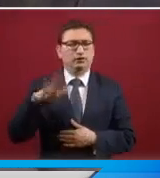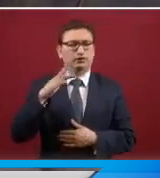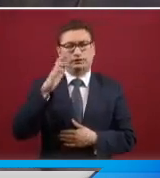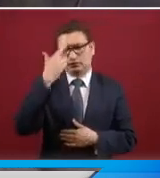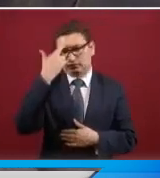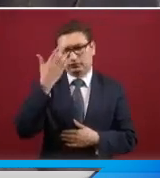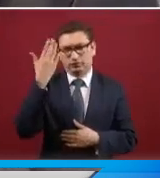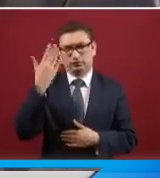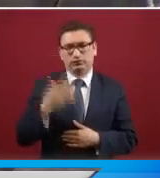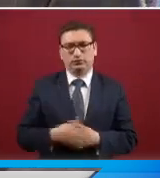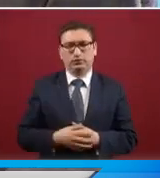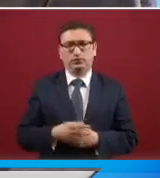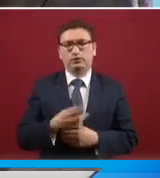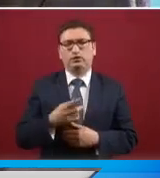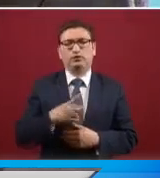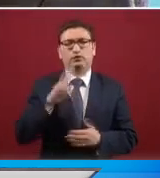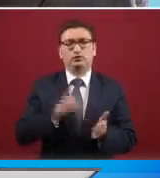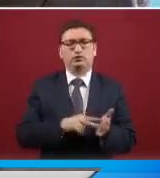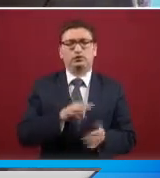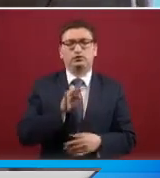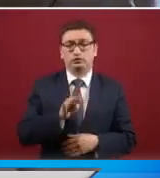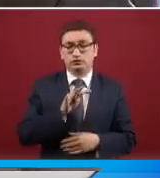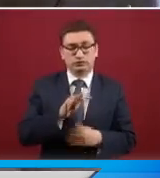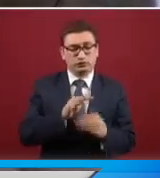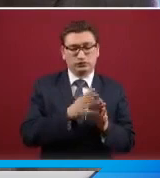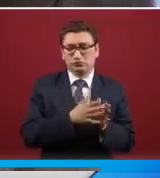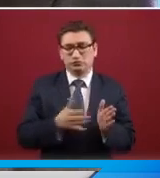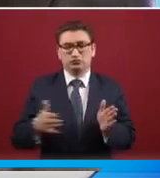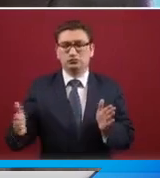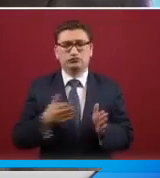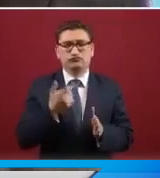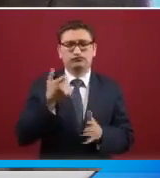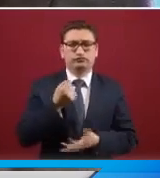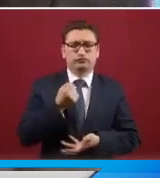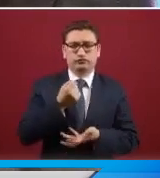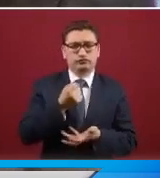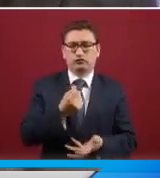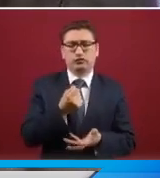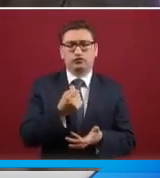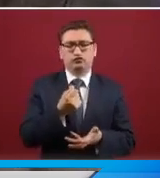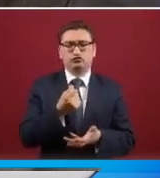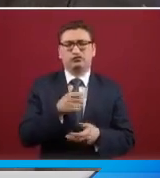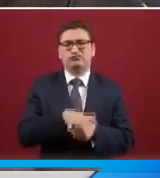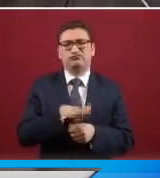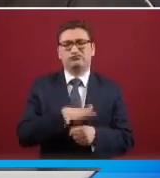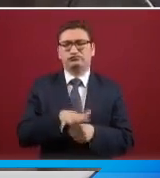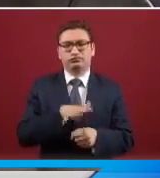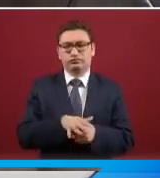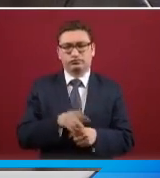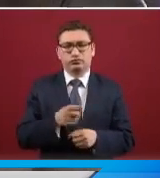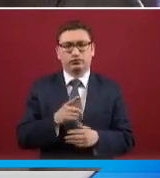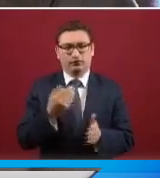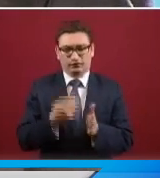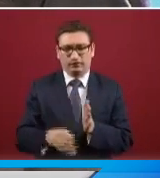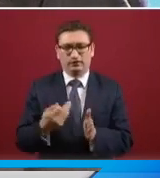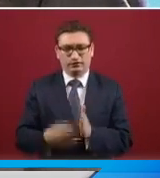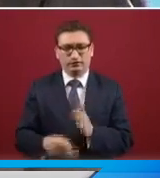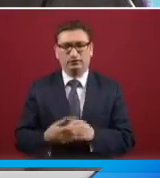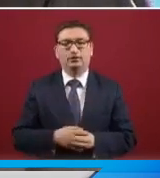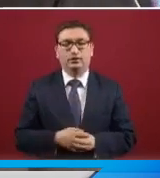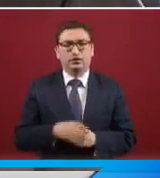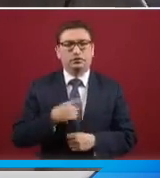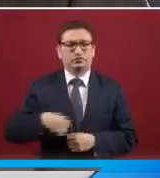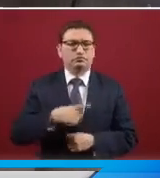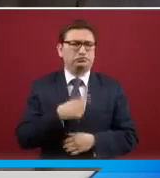de carreteras. Son 20 obras en proceso. Se concluirán 13 obras y las 7 restantes se concluirán en este año. Respecto a la